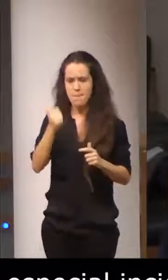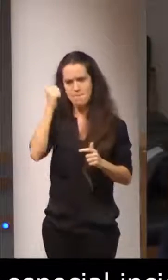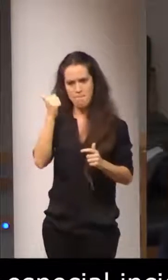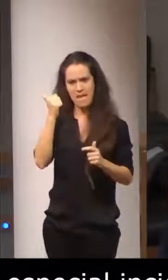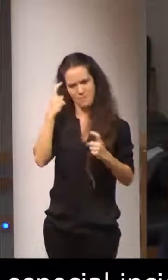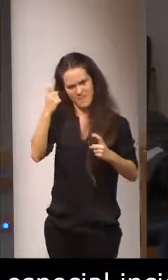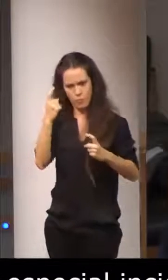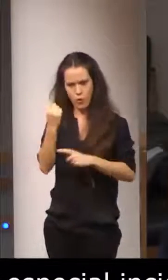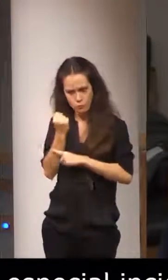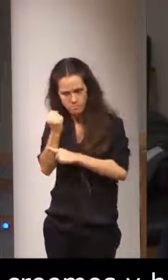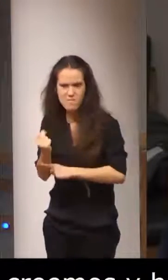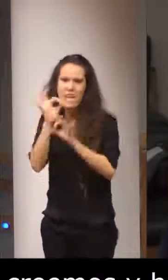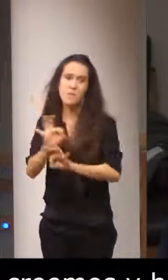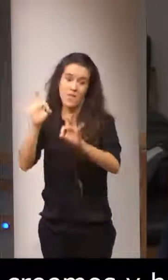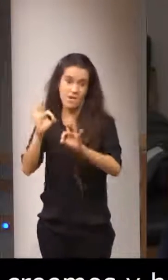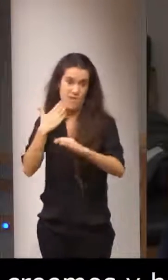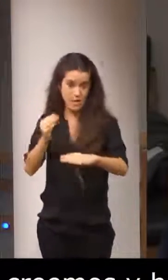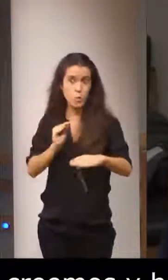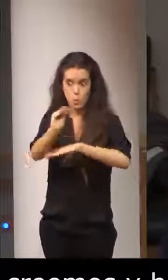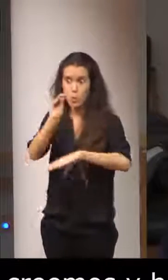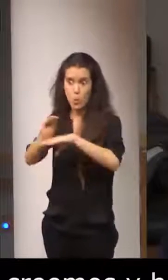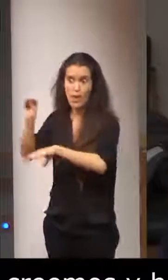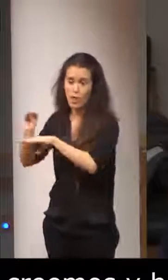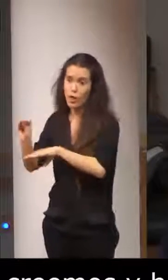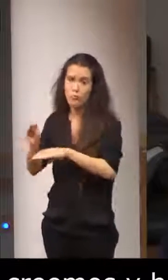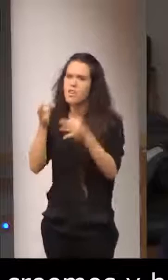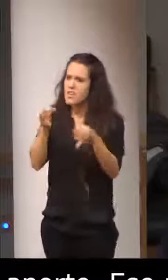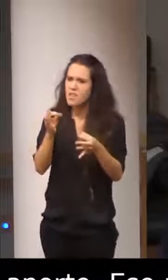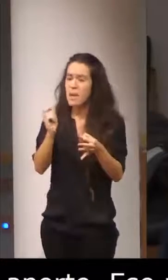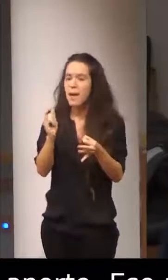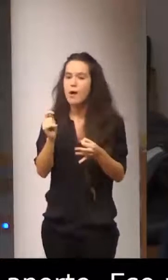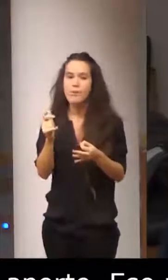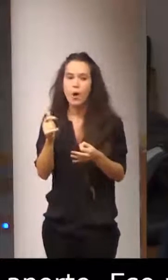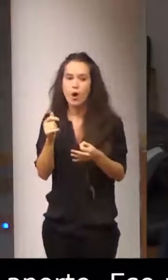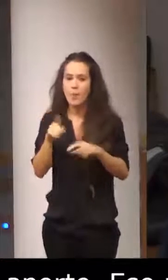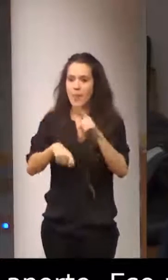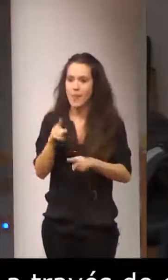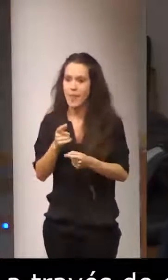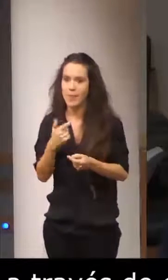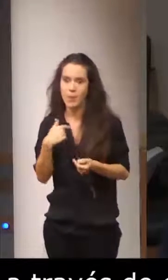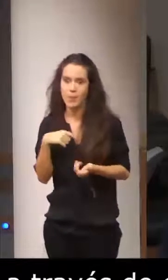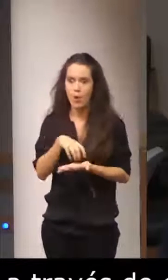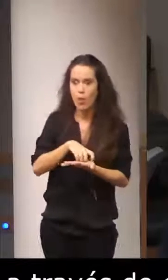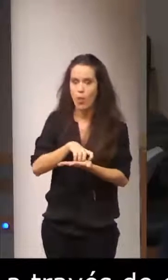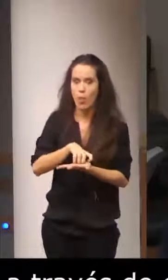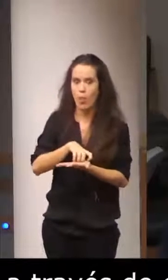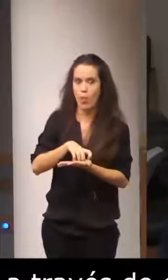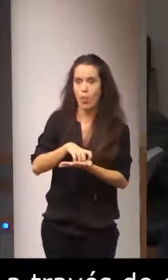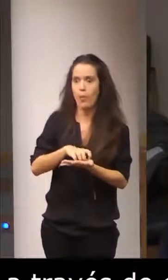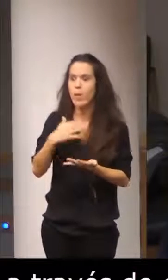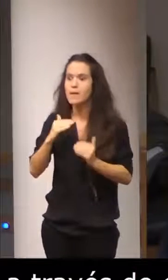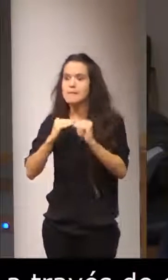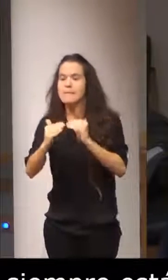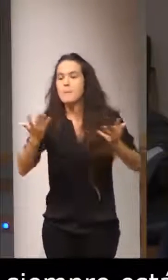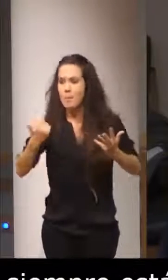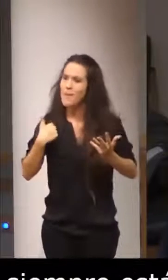a través de esas subvenciones que siempre están ahí en la cuerda floja pero a día de hoy todavía se mantienen ese es el